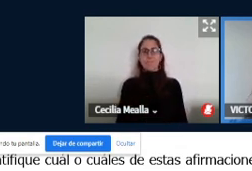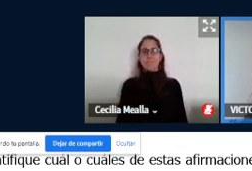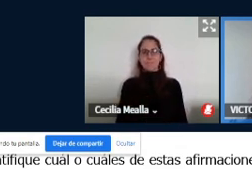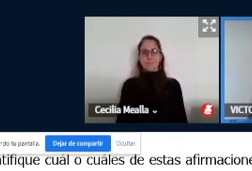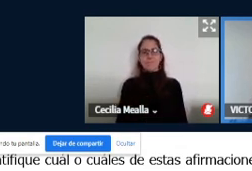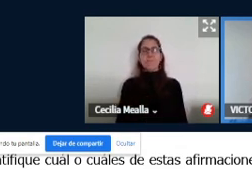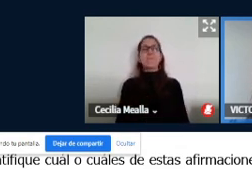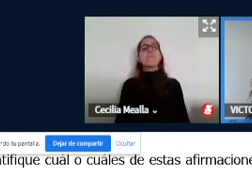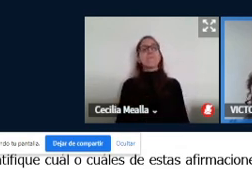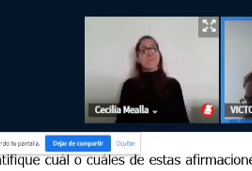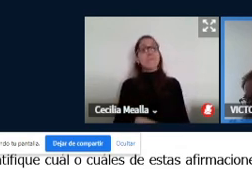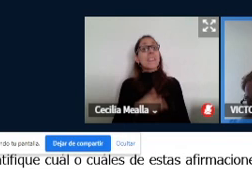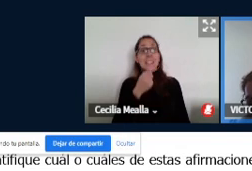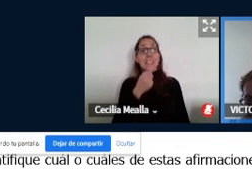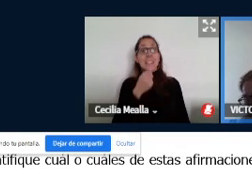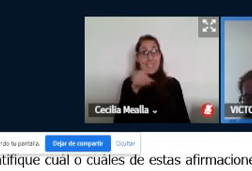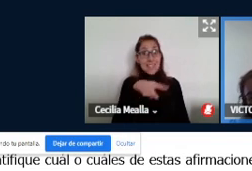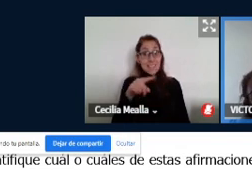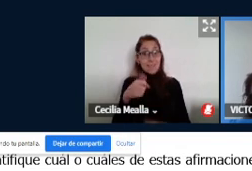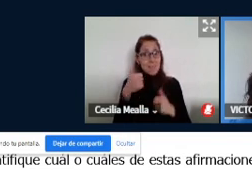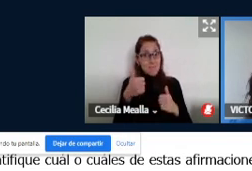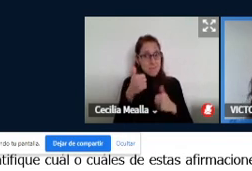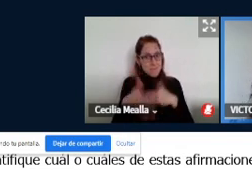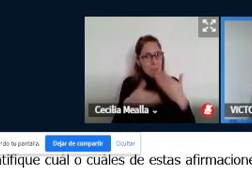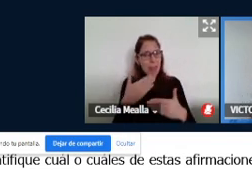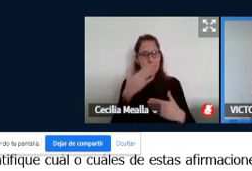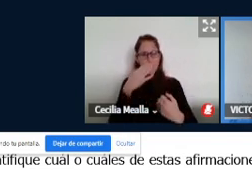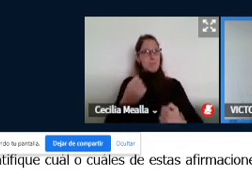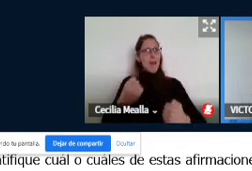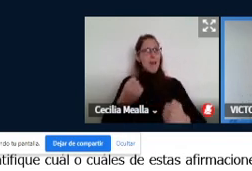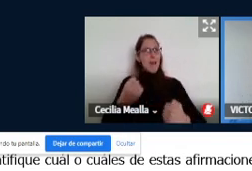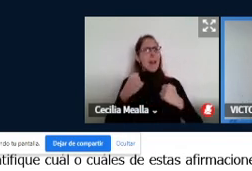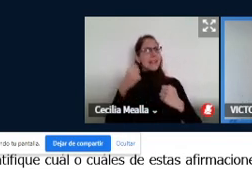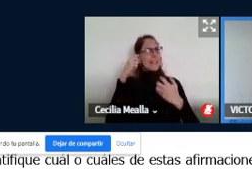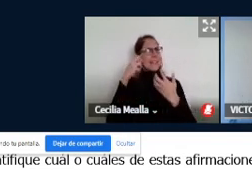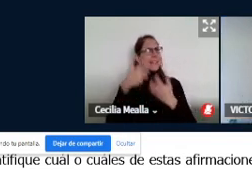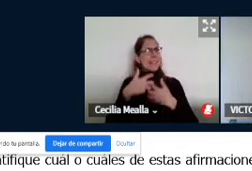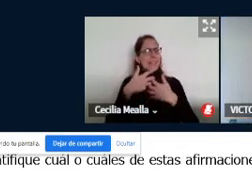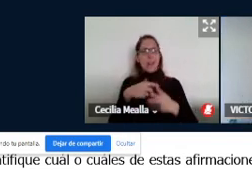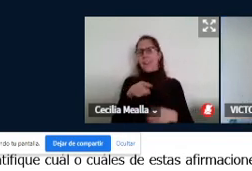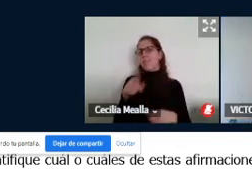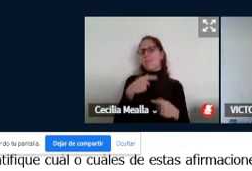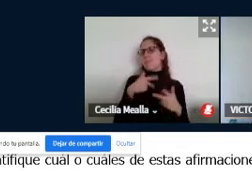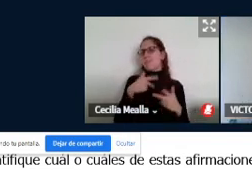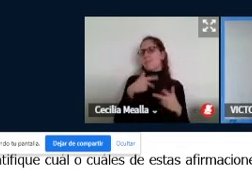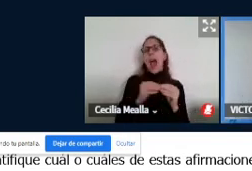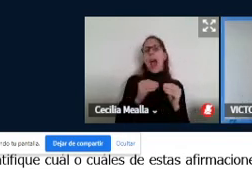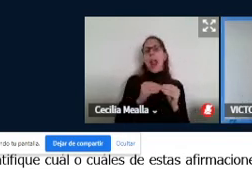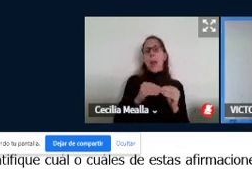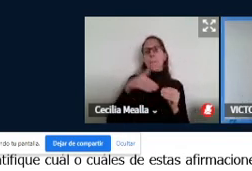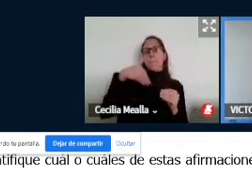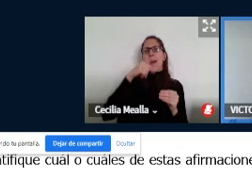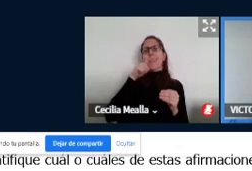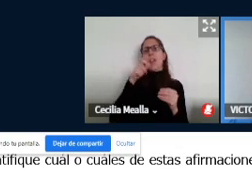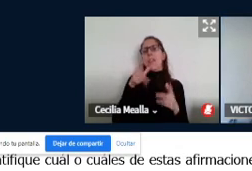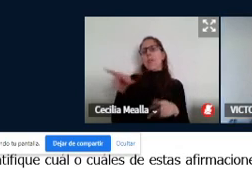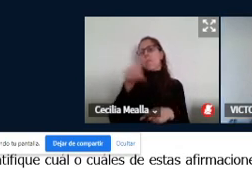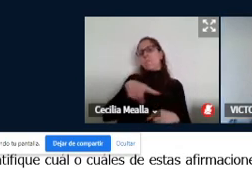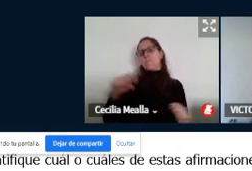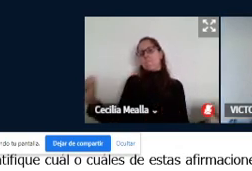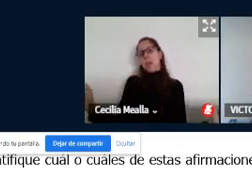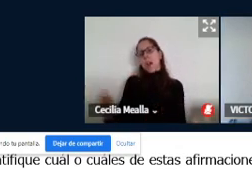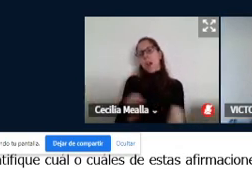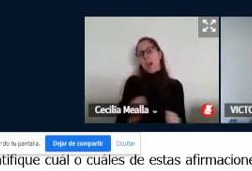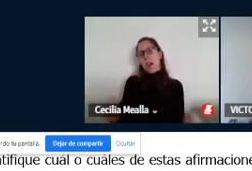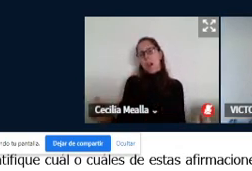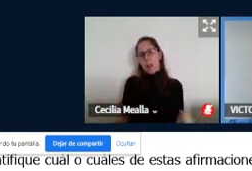Bueno, los vamos a, si ustedes superan esto, chicos, de acá salen fortalecidos. Mateo sostiene que es maldad pura. Serían fibras